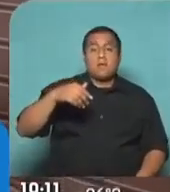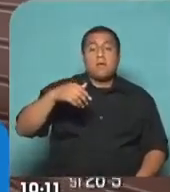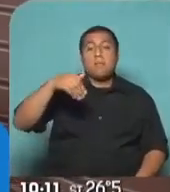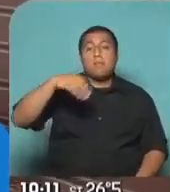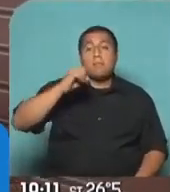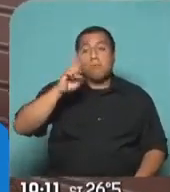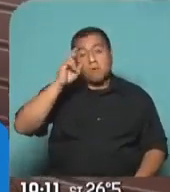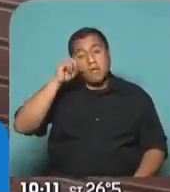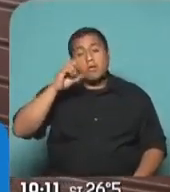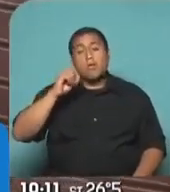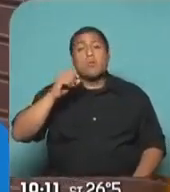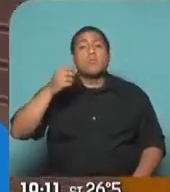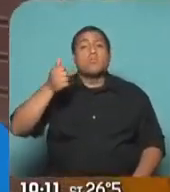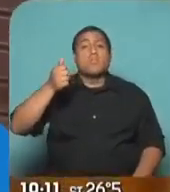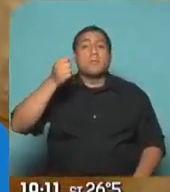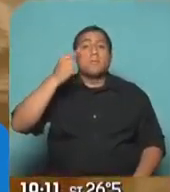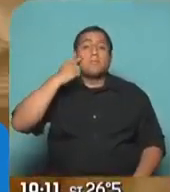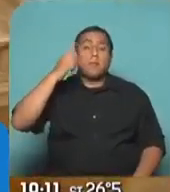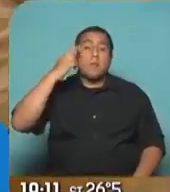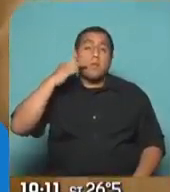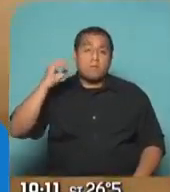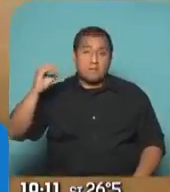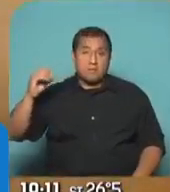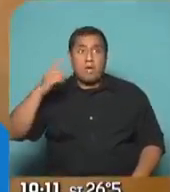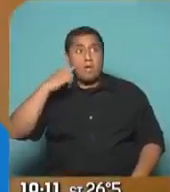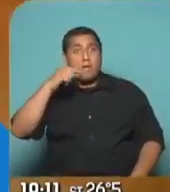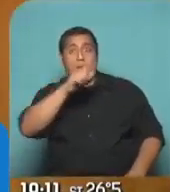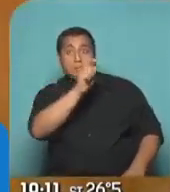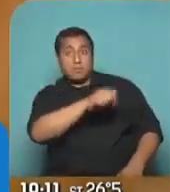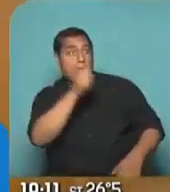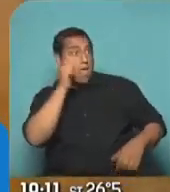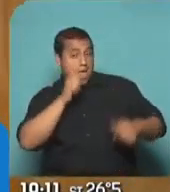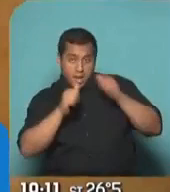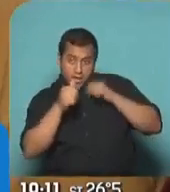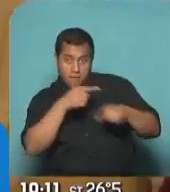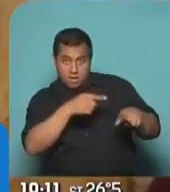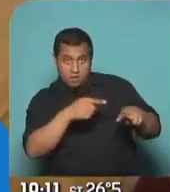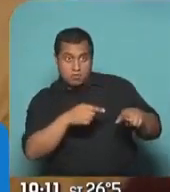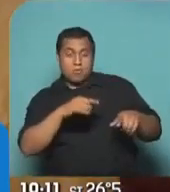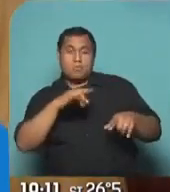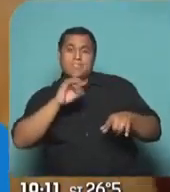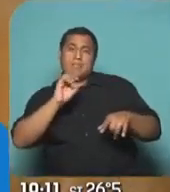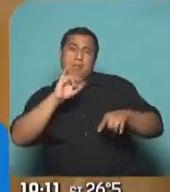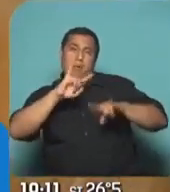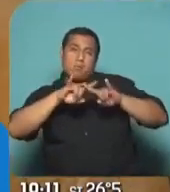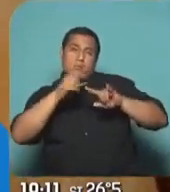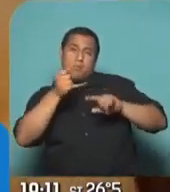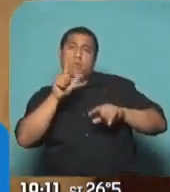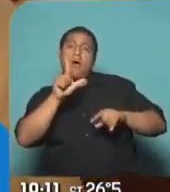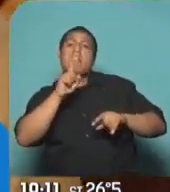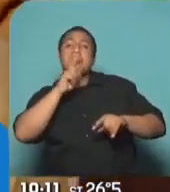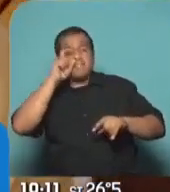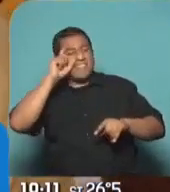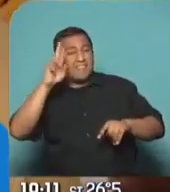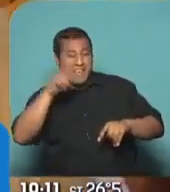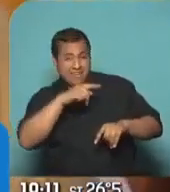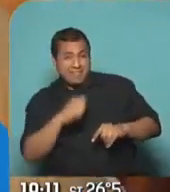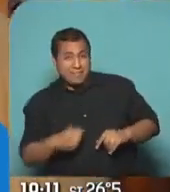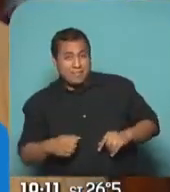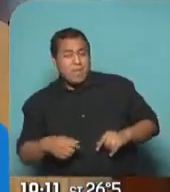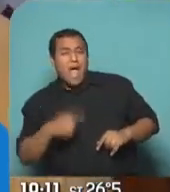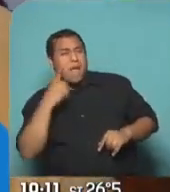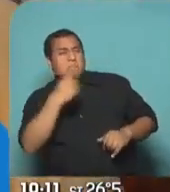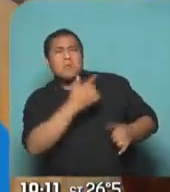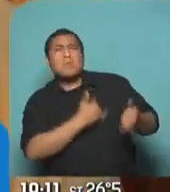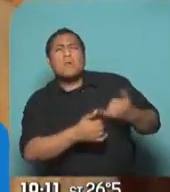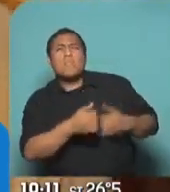con uno de los heridos, Walter Fernández, y también con otros compañeros de la oposición a la conducción de este gremio, que va a contar cómo